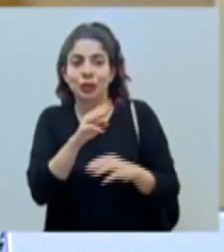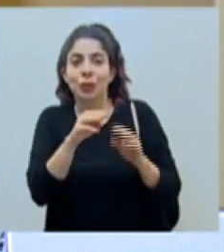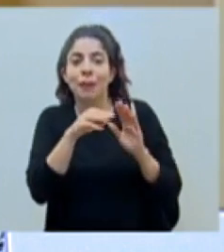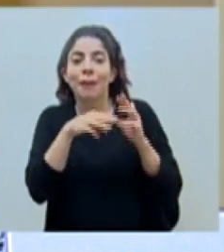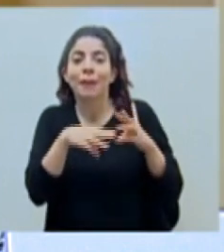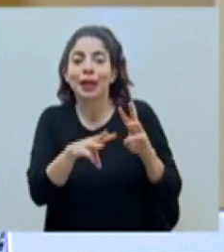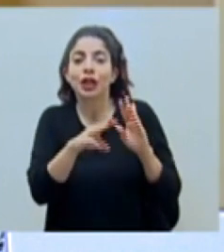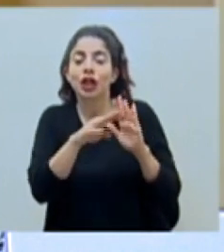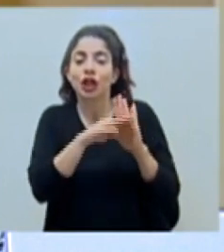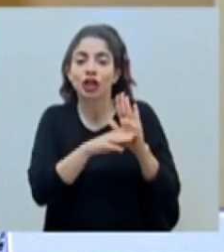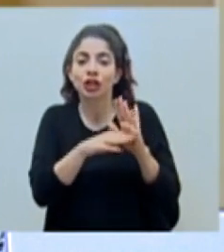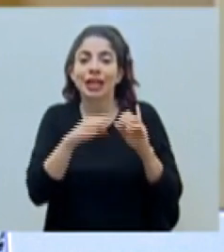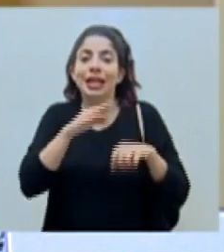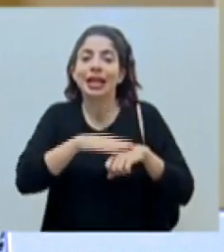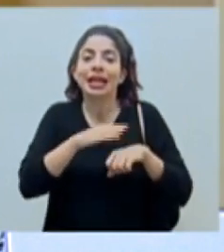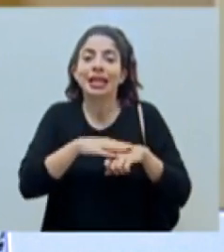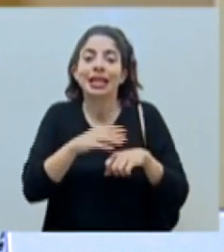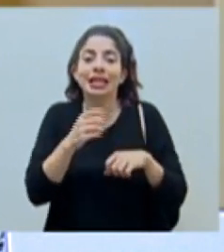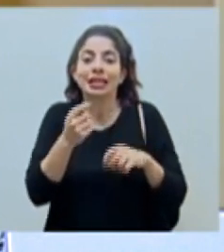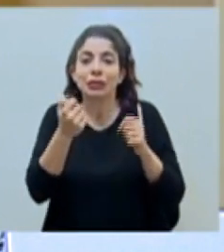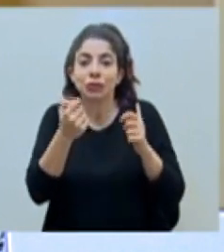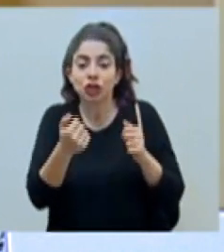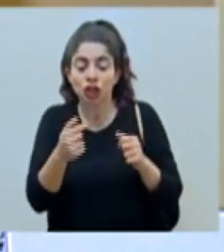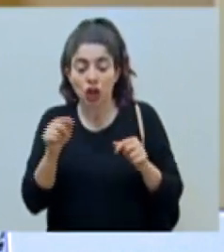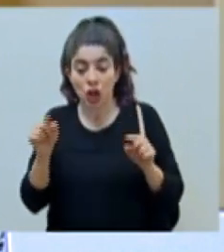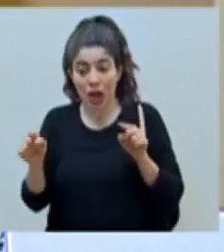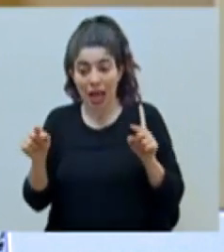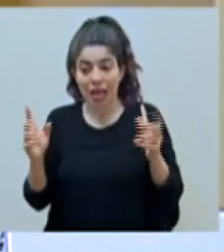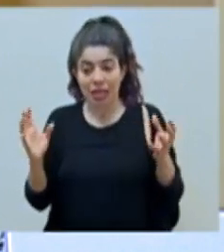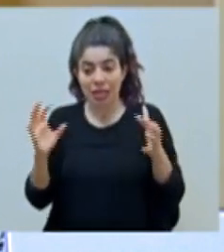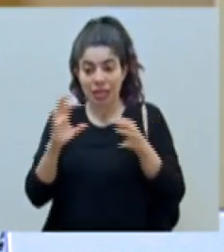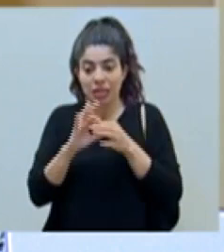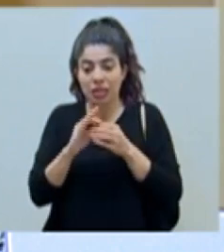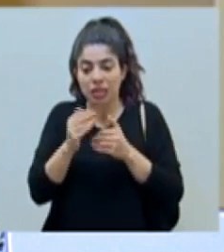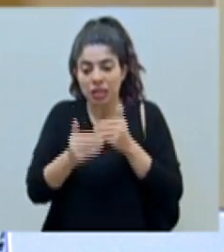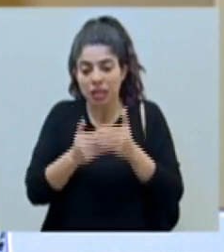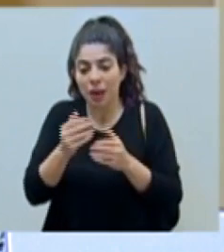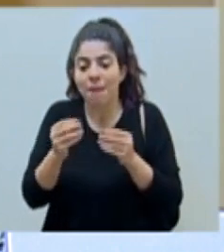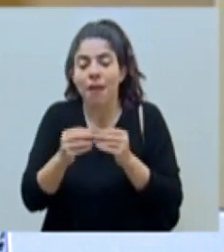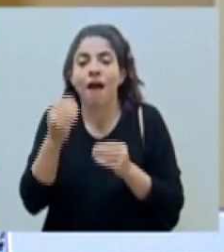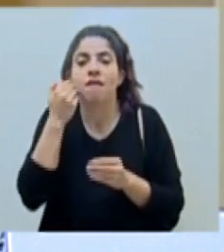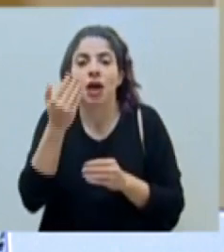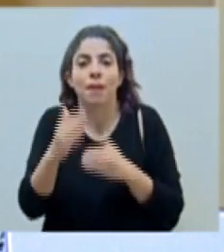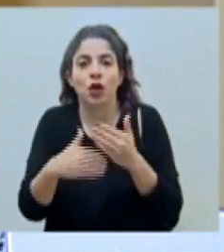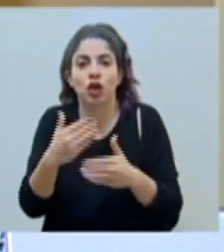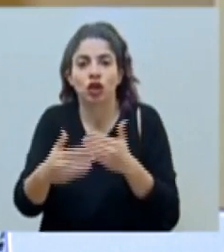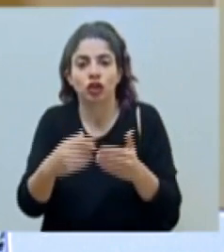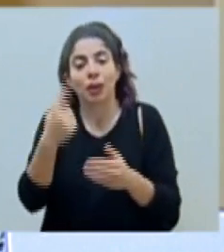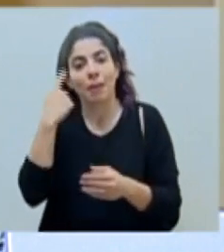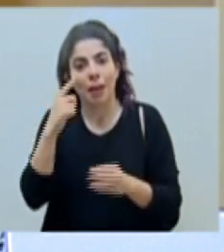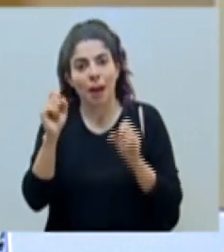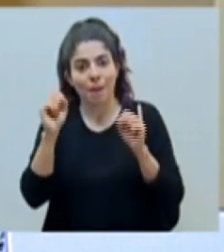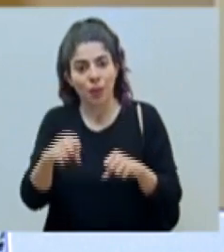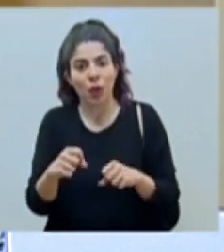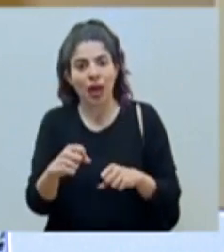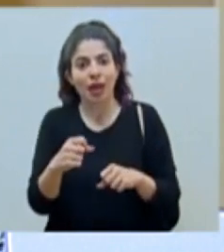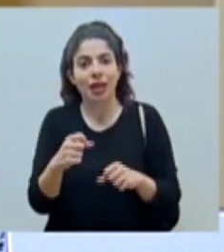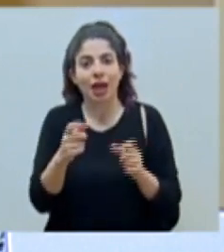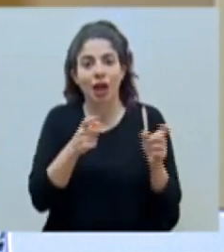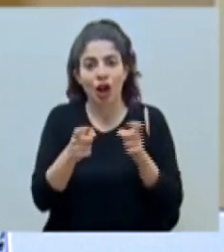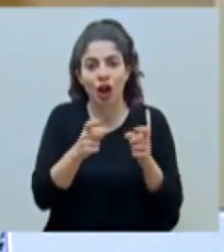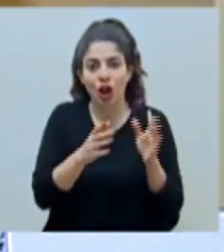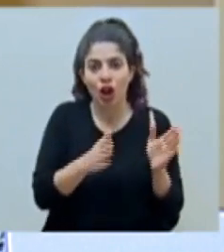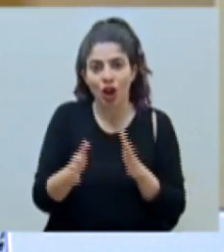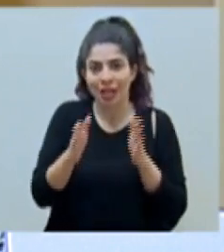excepción que tiene y que también se han explicado acá, es el que facilita el proceso para el reforzamiento de esa capacidad logística,